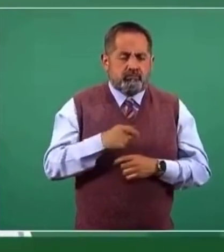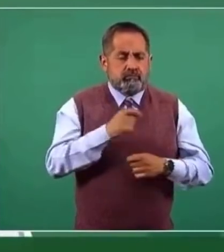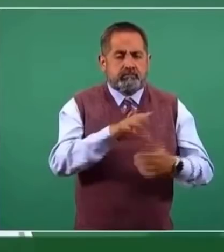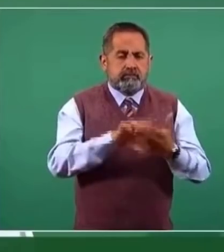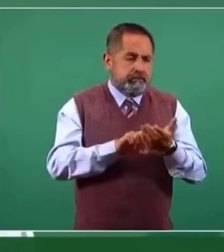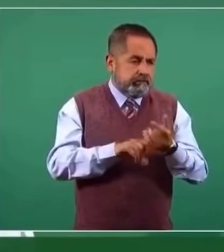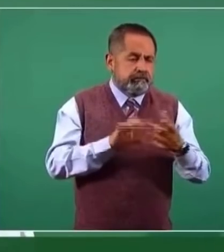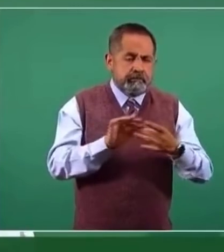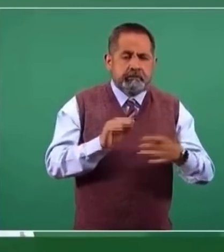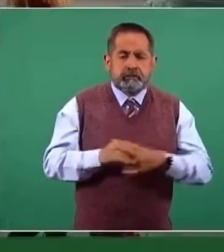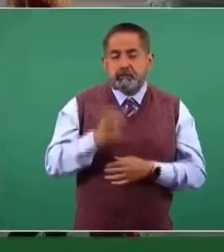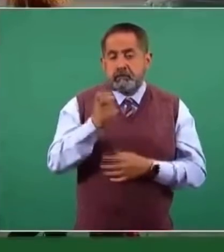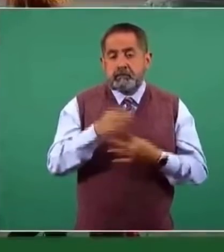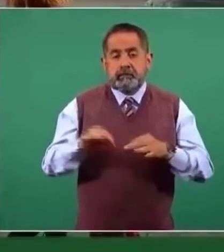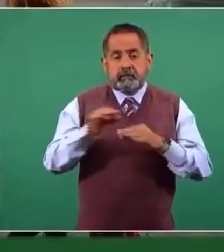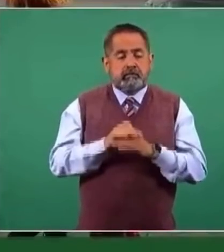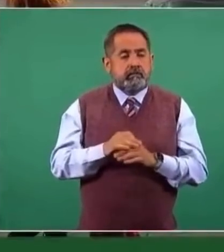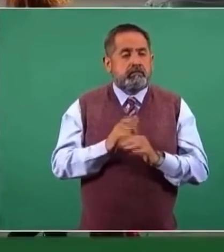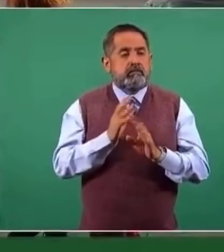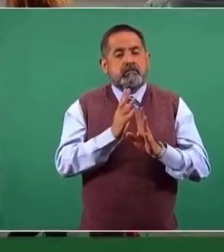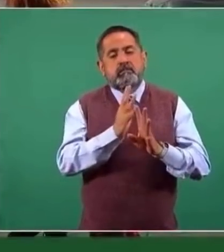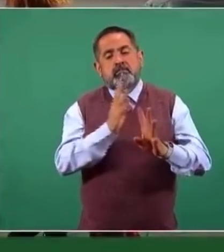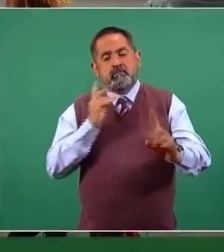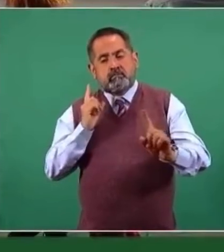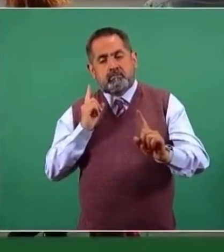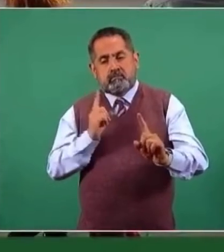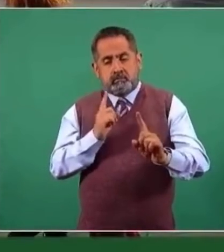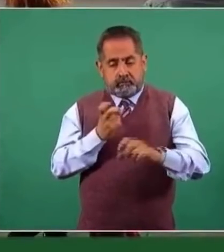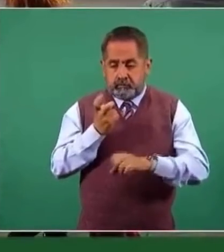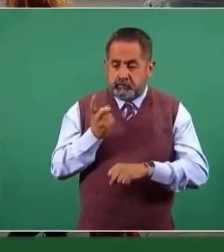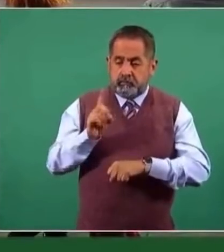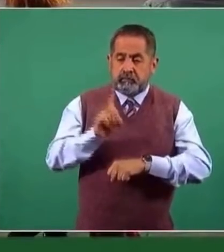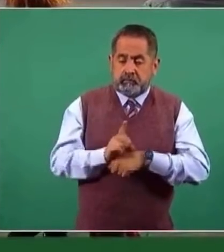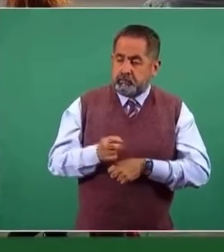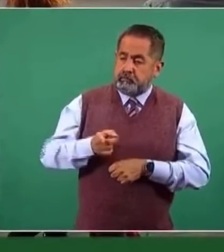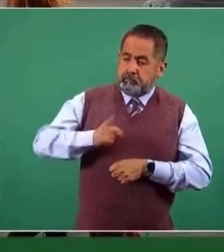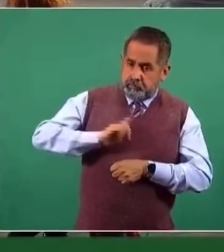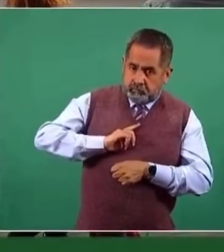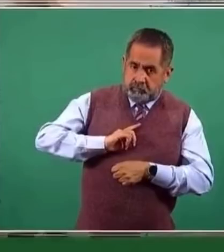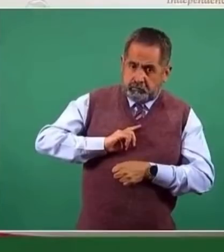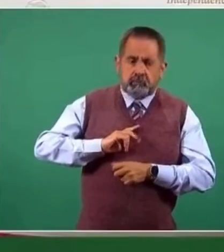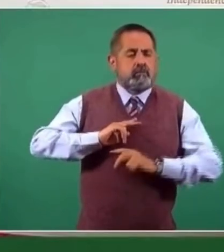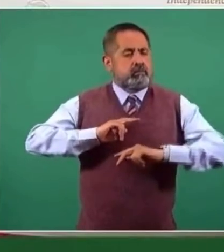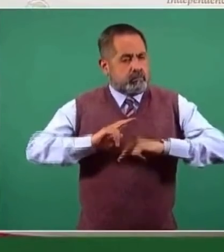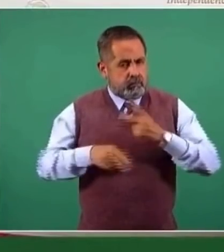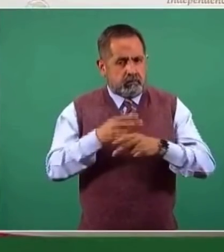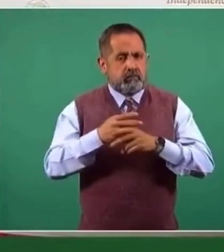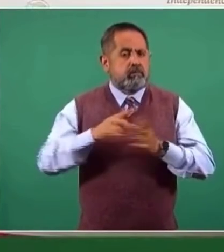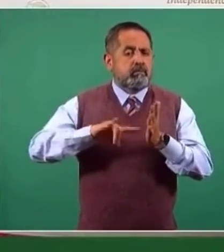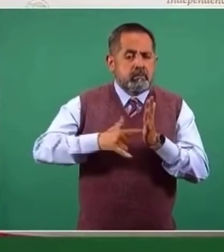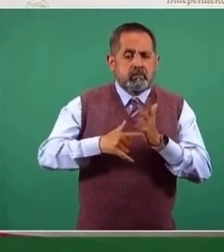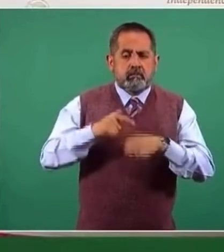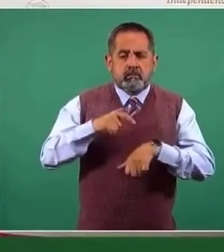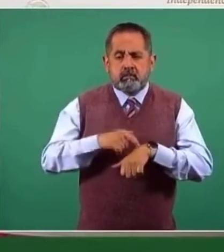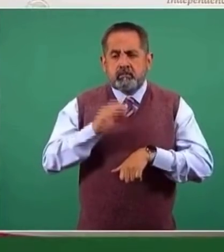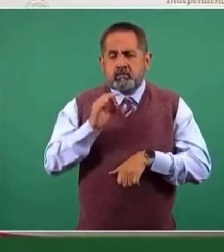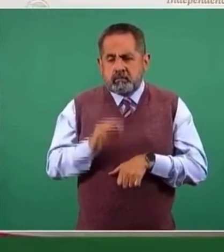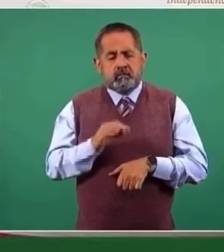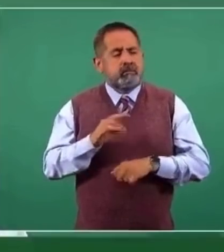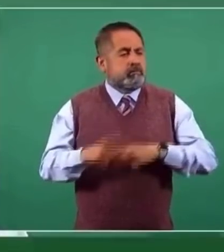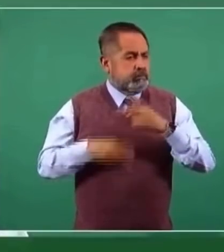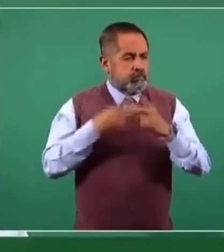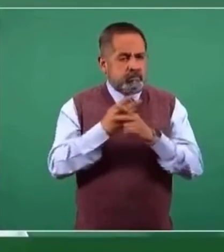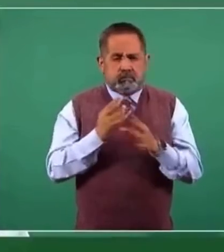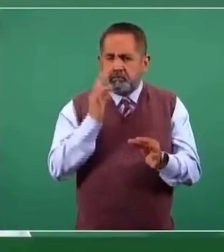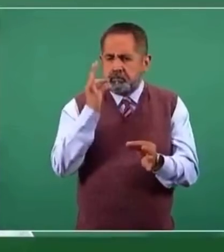aquí lo importante es no perder su turno, no perder el día y en algunos casos hora que les haya sido asignado, acudan